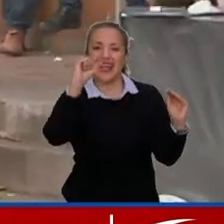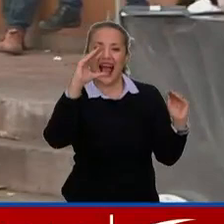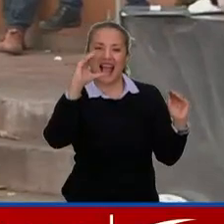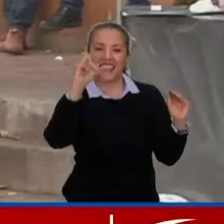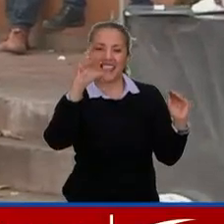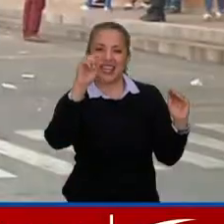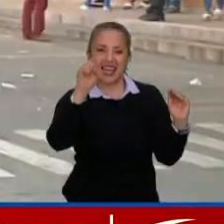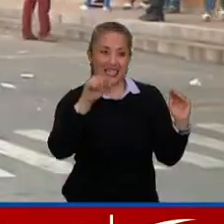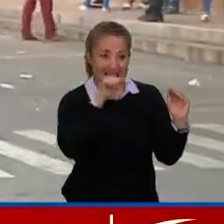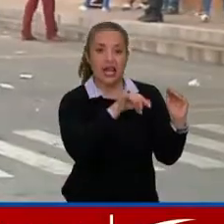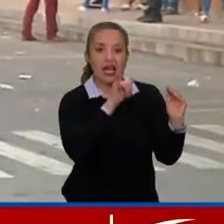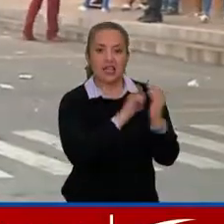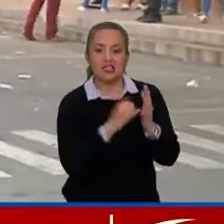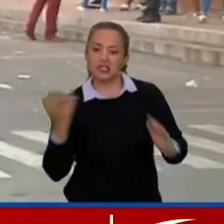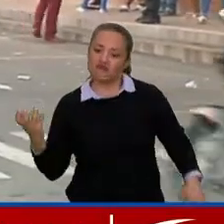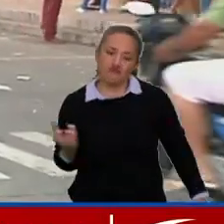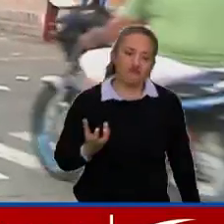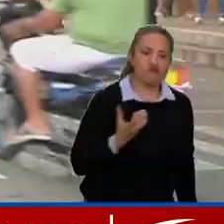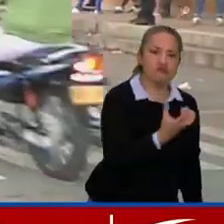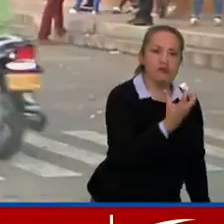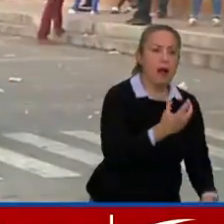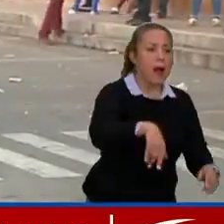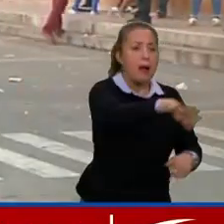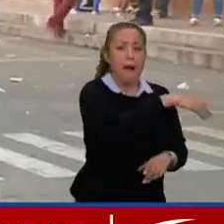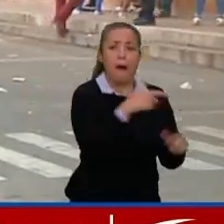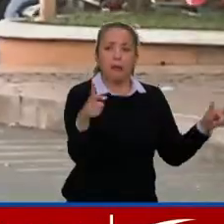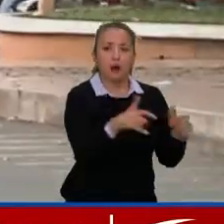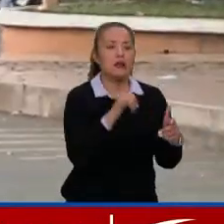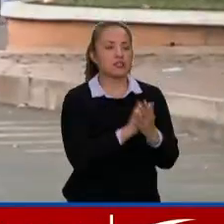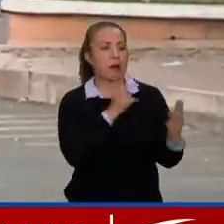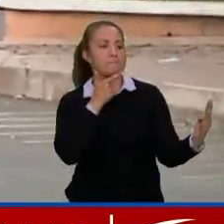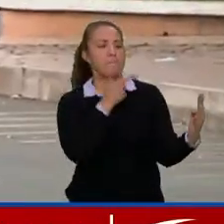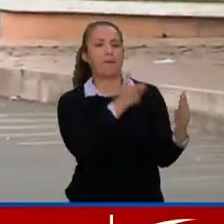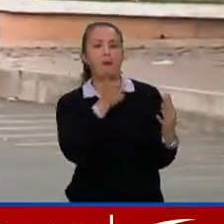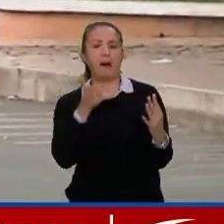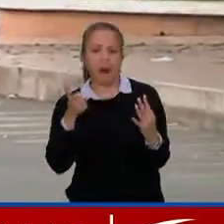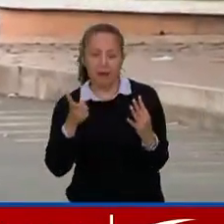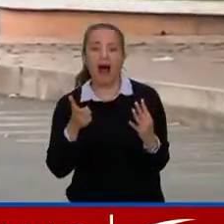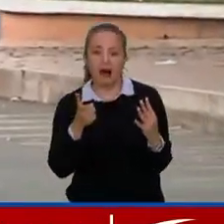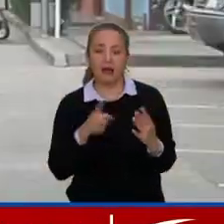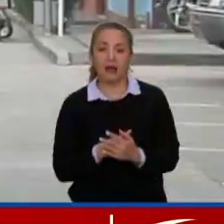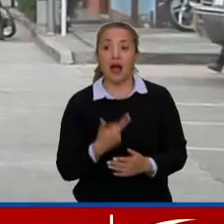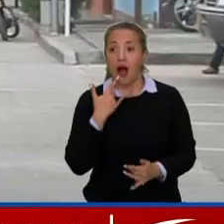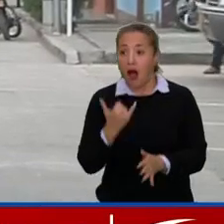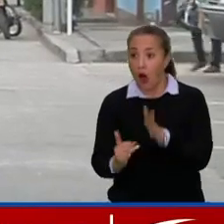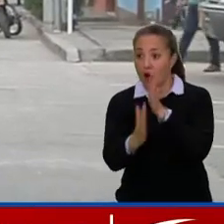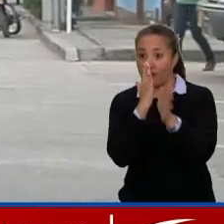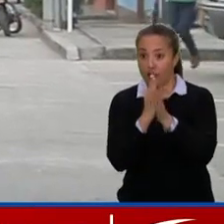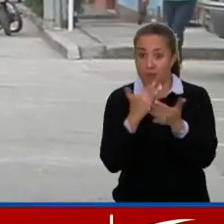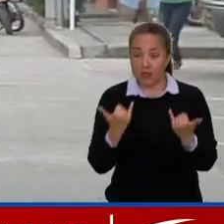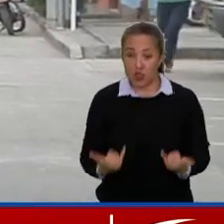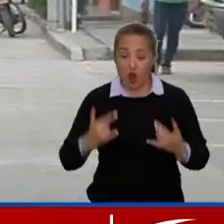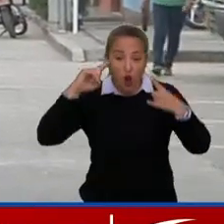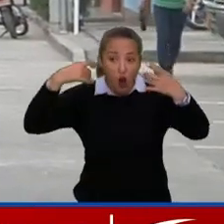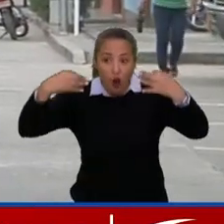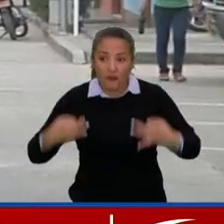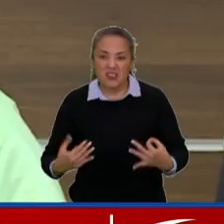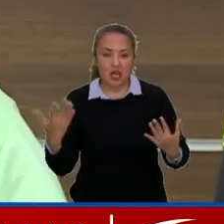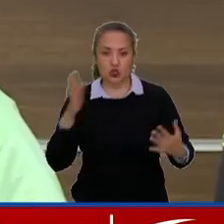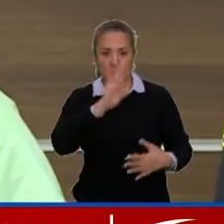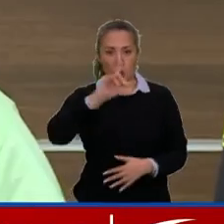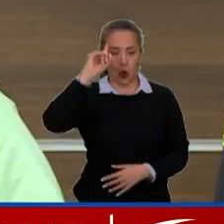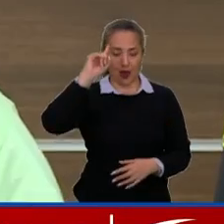llegaron hasta este inhóspito lugar y asesinaron a 4 personas. Al momento, la información oficial que tenemos del